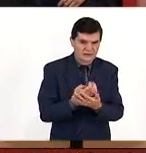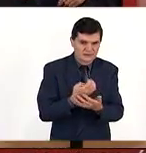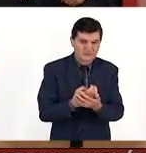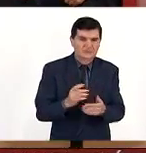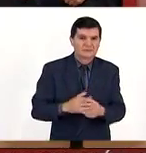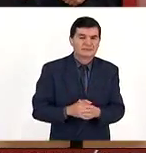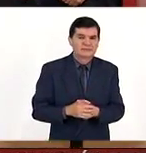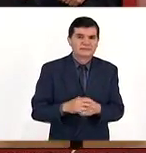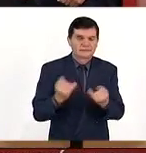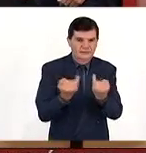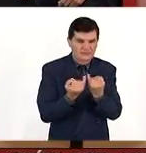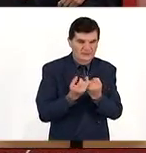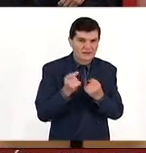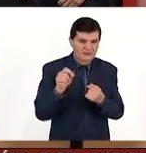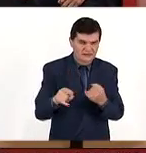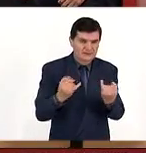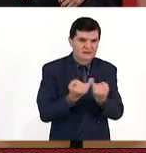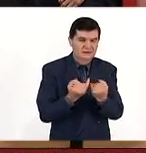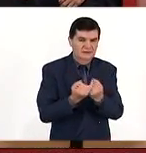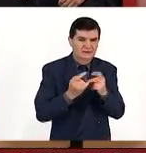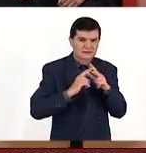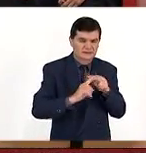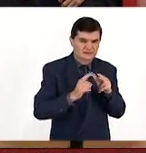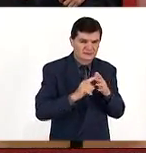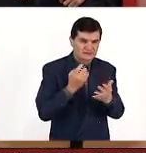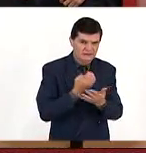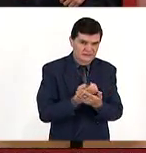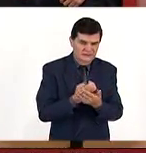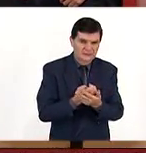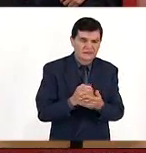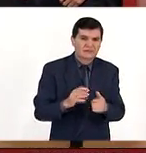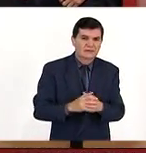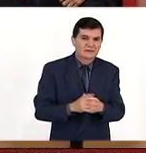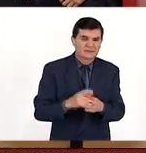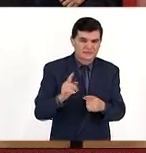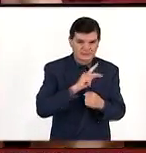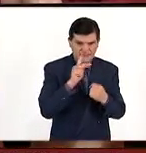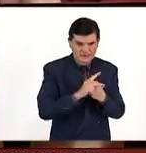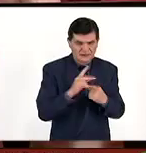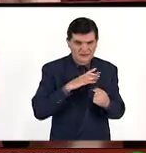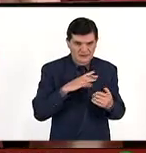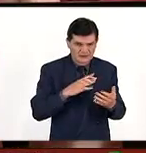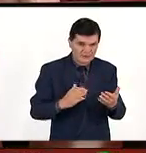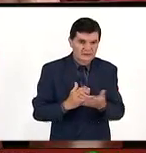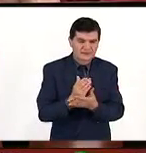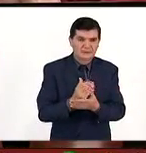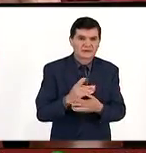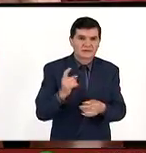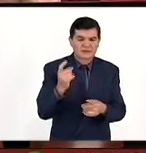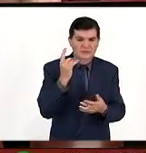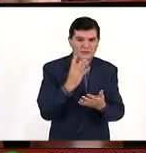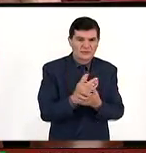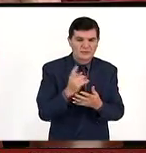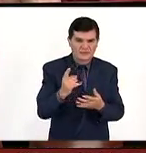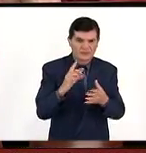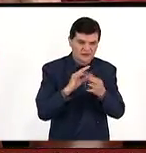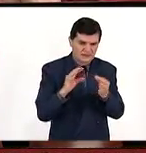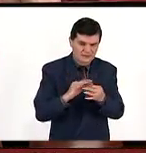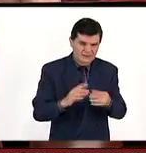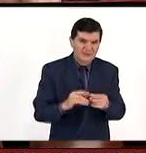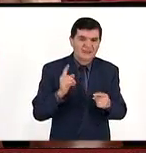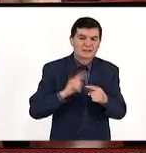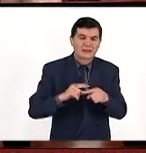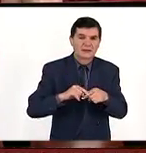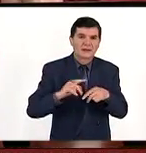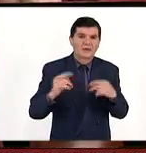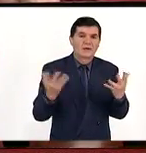y también en el caso de los migrantes económicos pues los países tienen un reto porque no solamente es hablar del quién lo